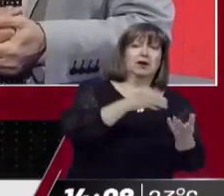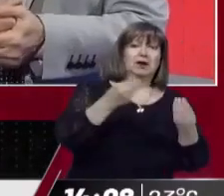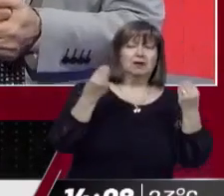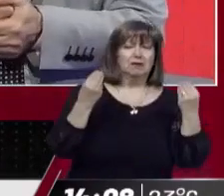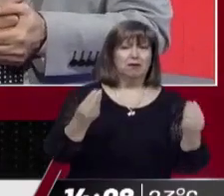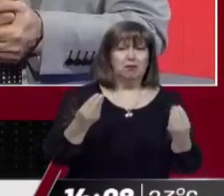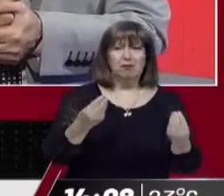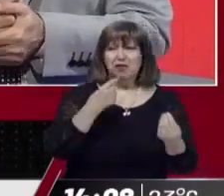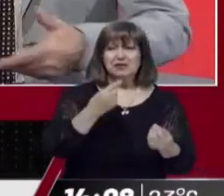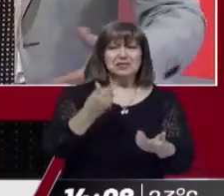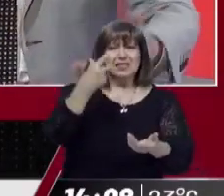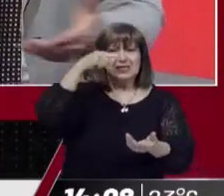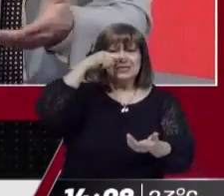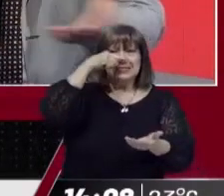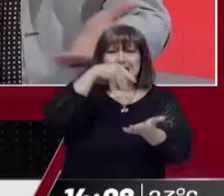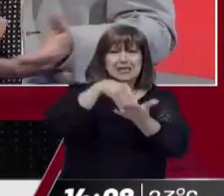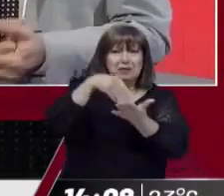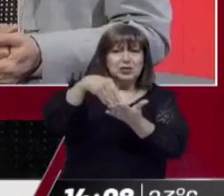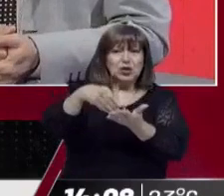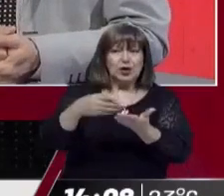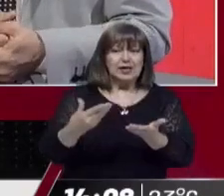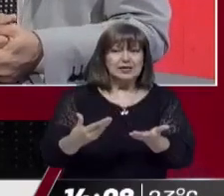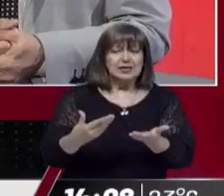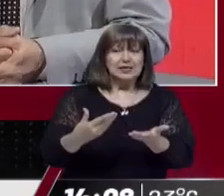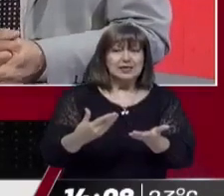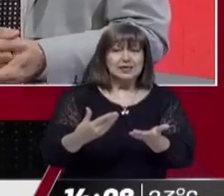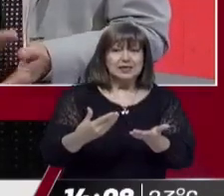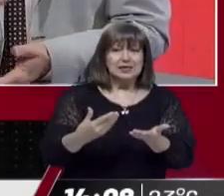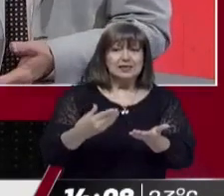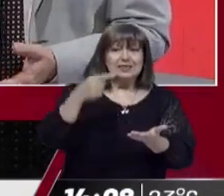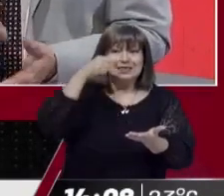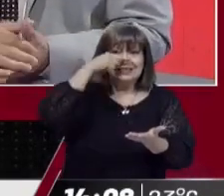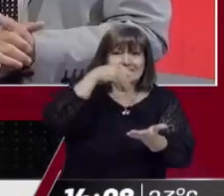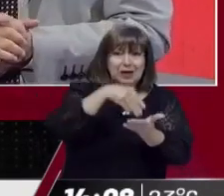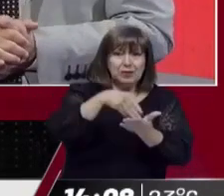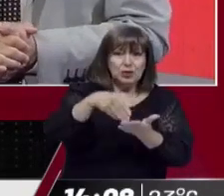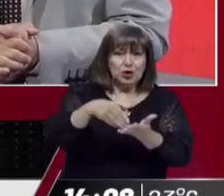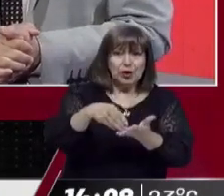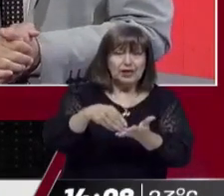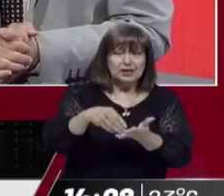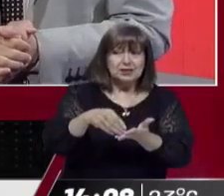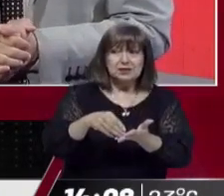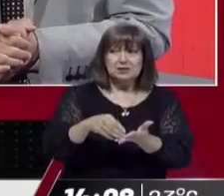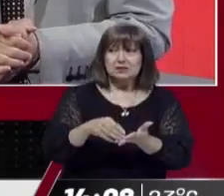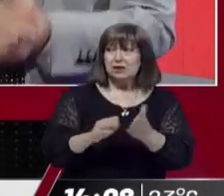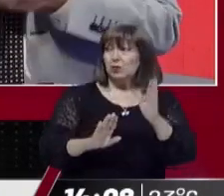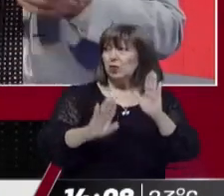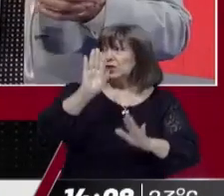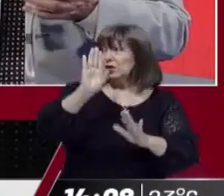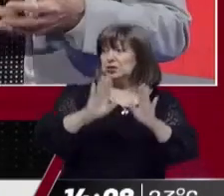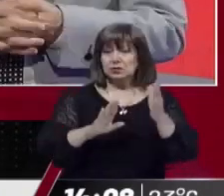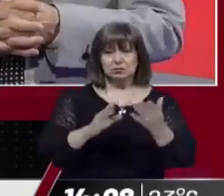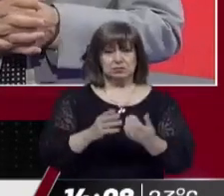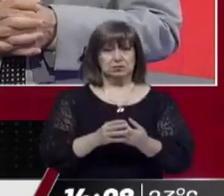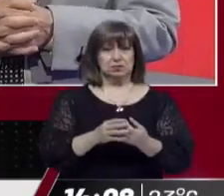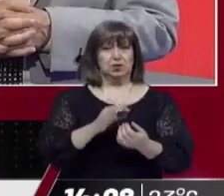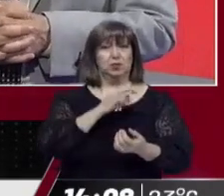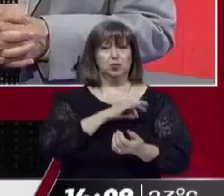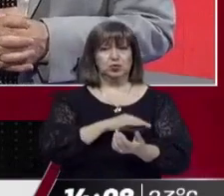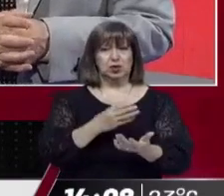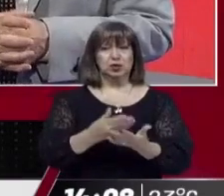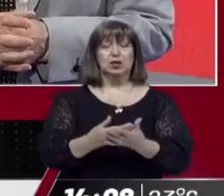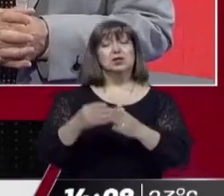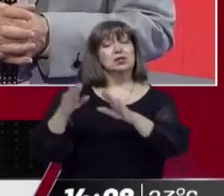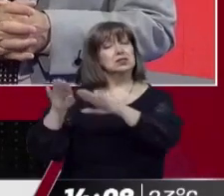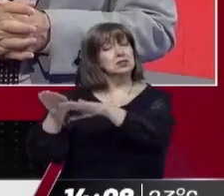ocurrió esto de 7 millones y después fue y logró el consenso rápidamente? Segundos, para esa votación. Entonces, seamos